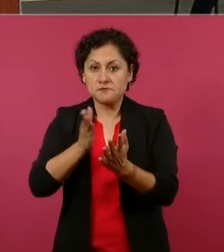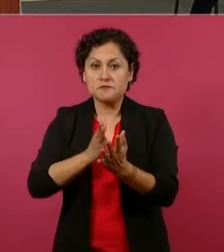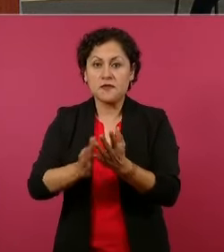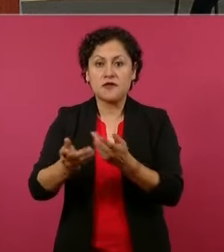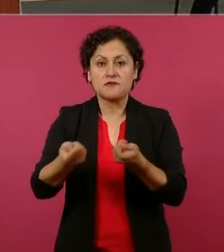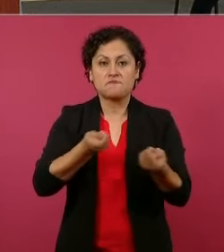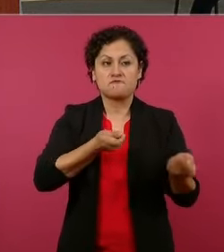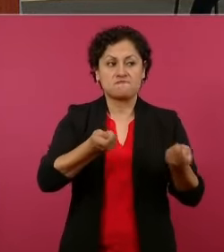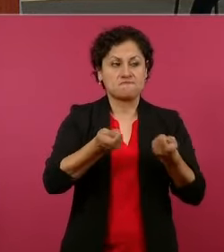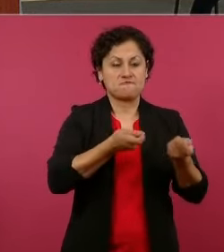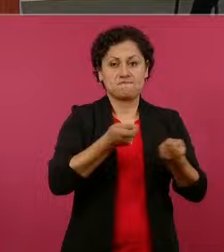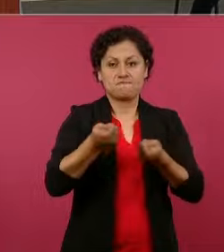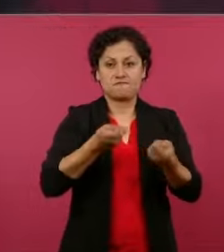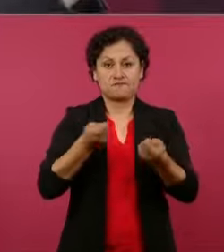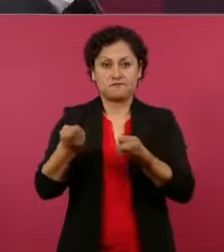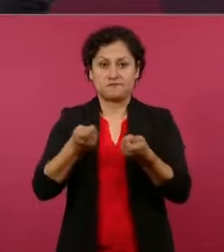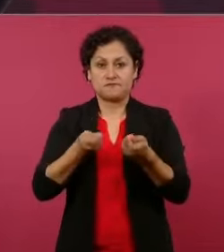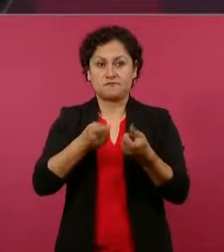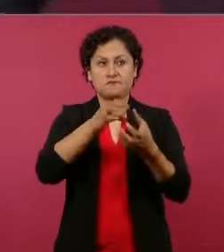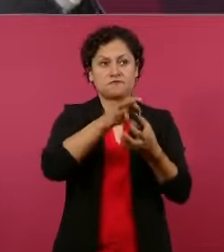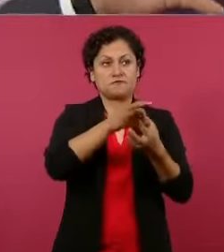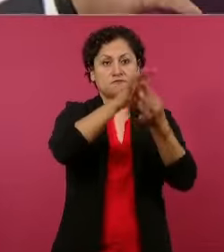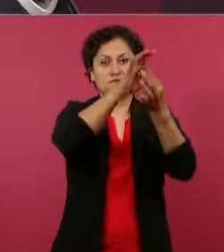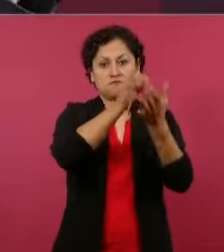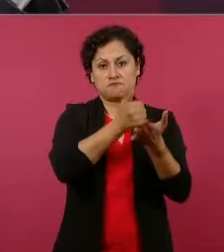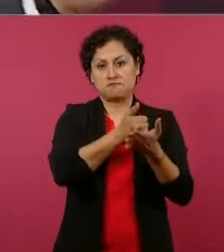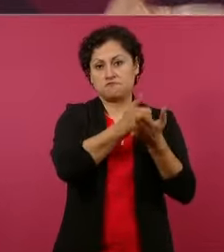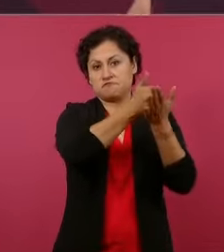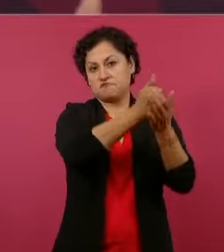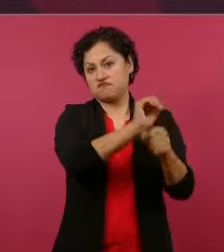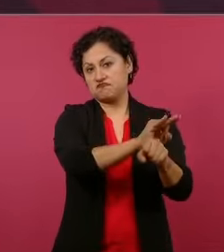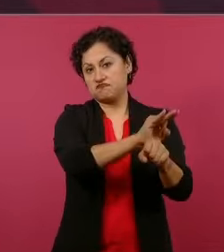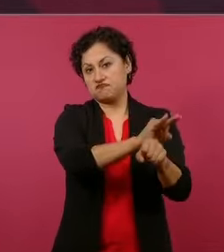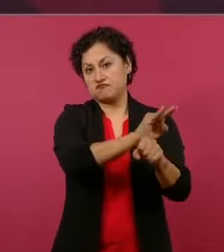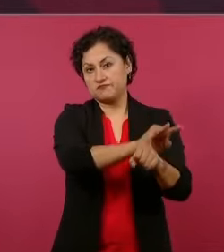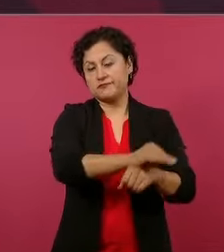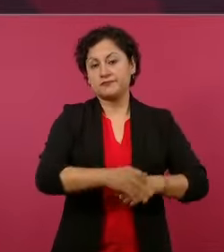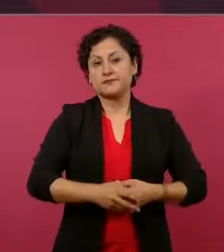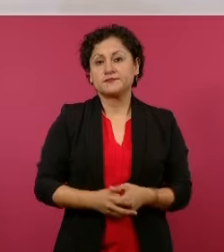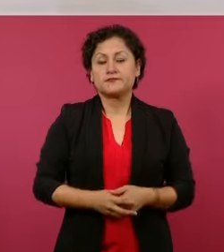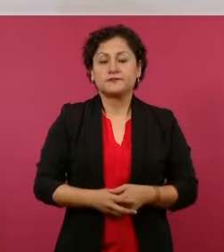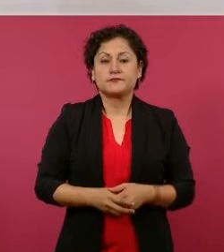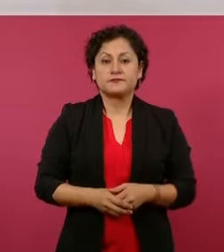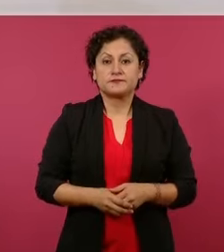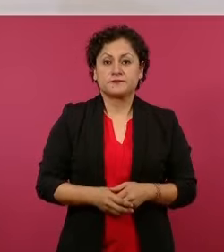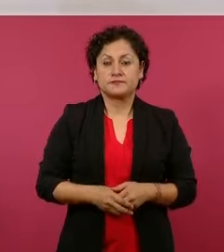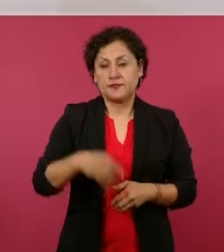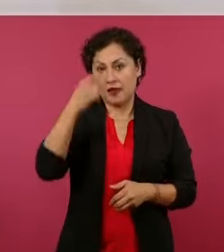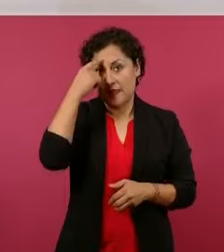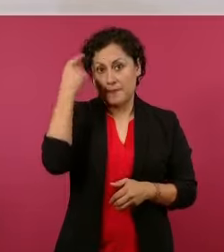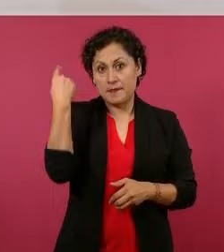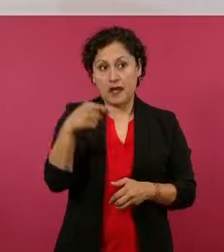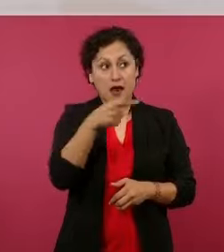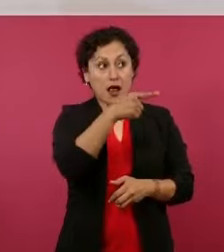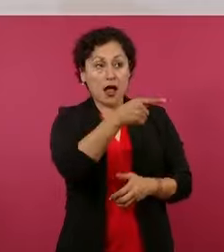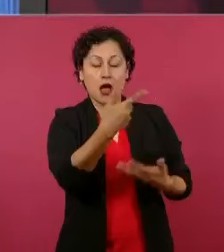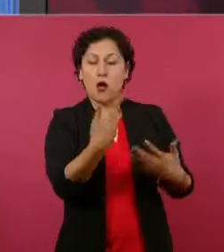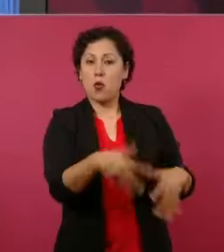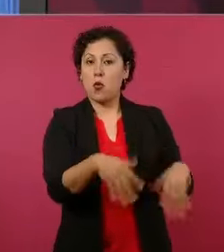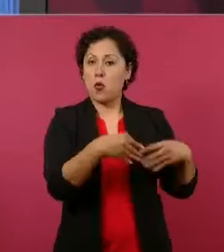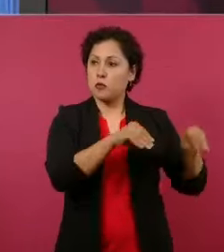manipulación que ayudan mucho a eso aplaudir